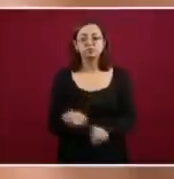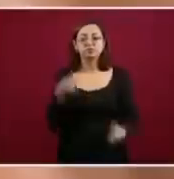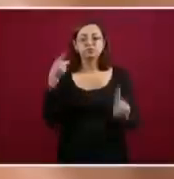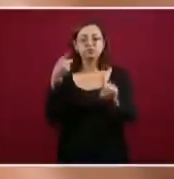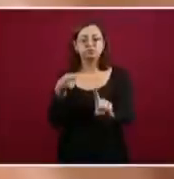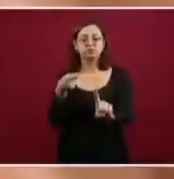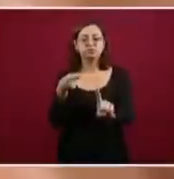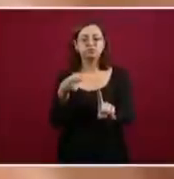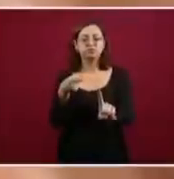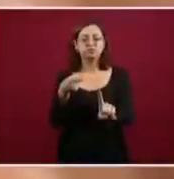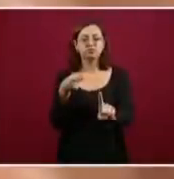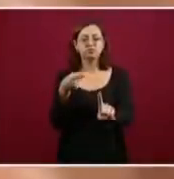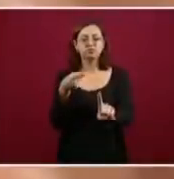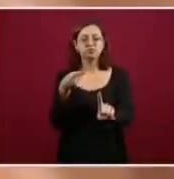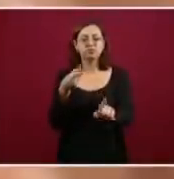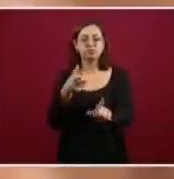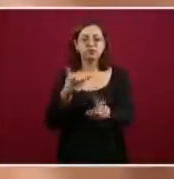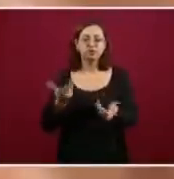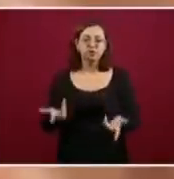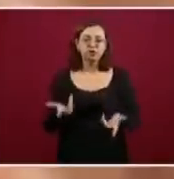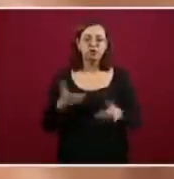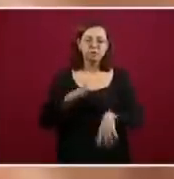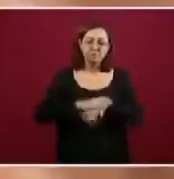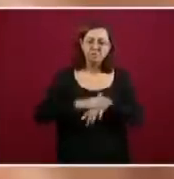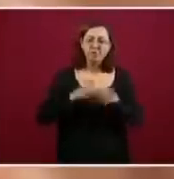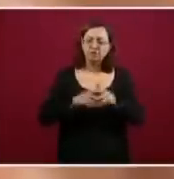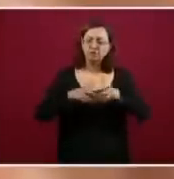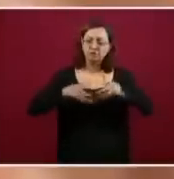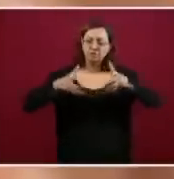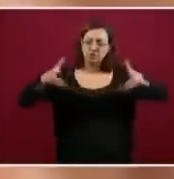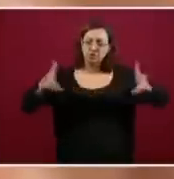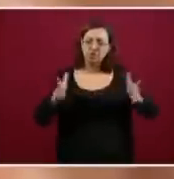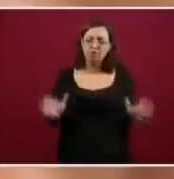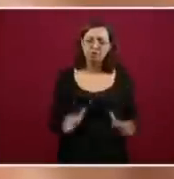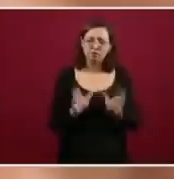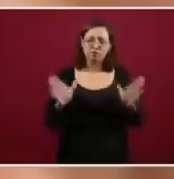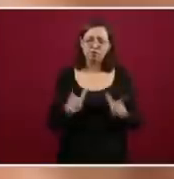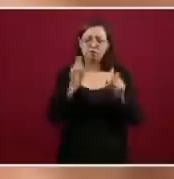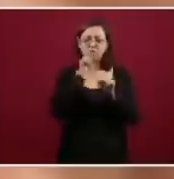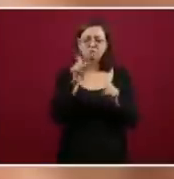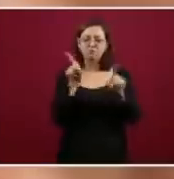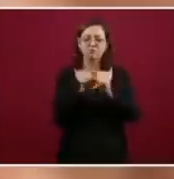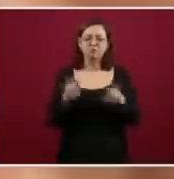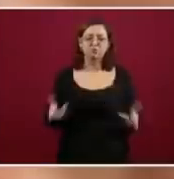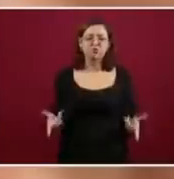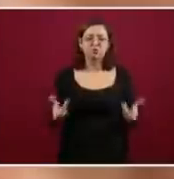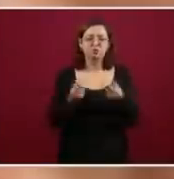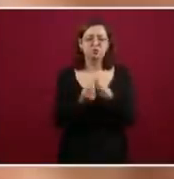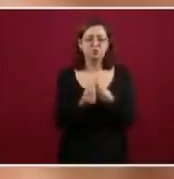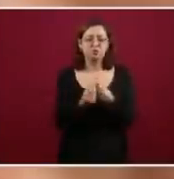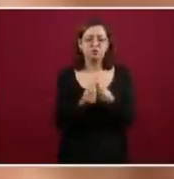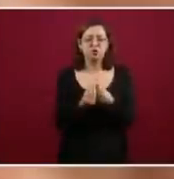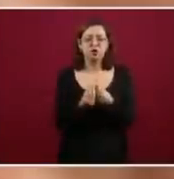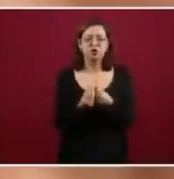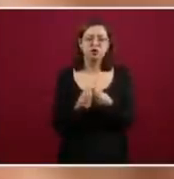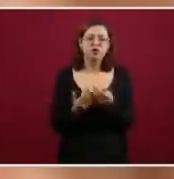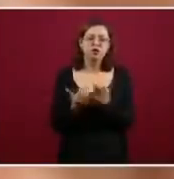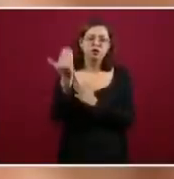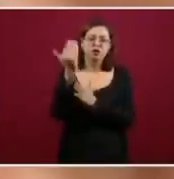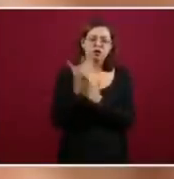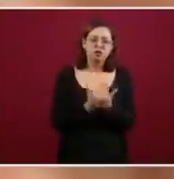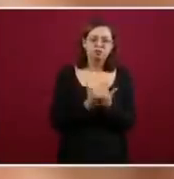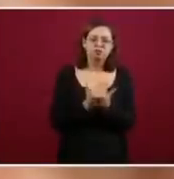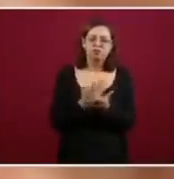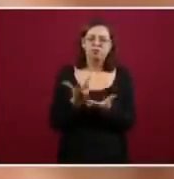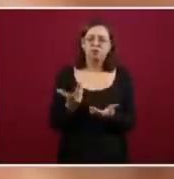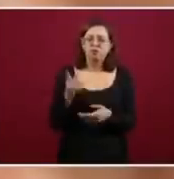de fomentar este crecimiento y junto con la expectativa también que se tiene de una reducción en la